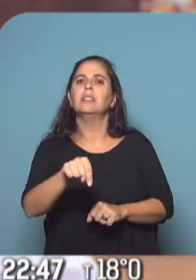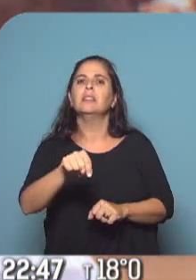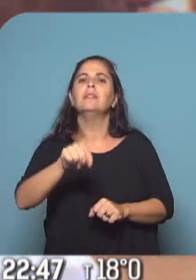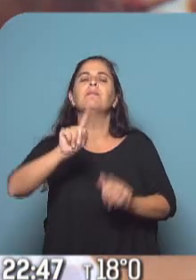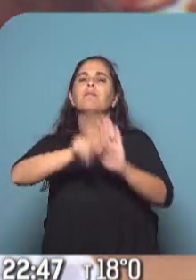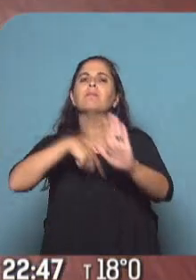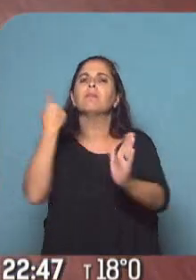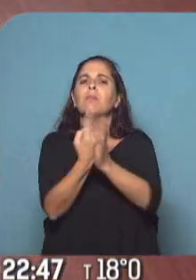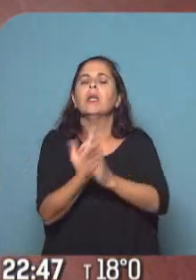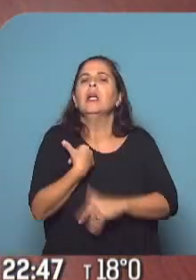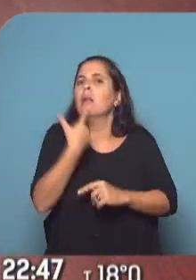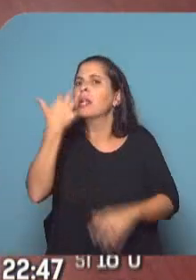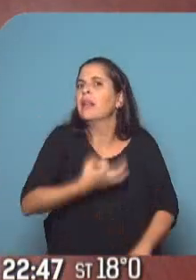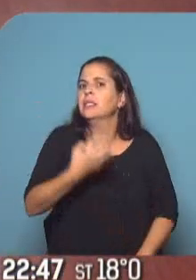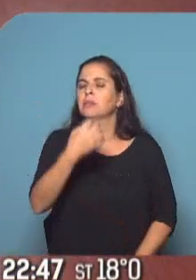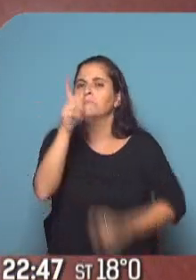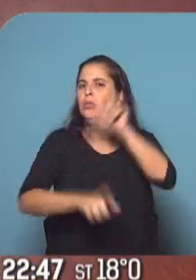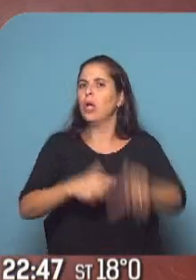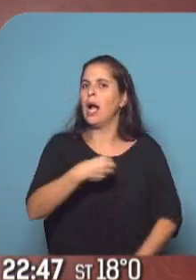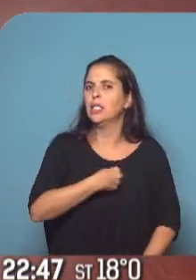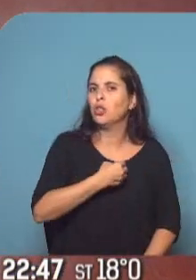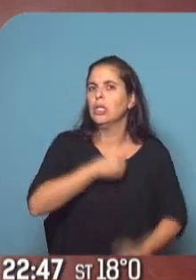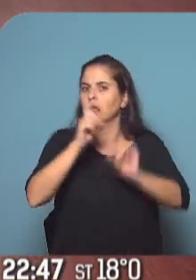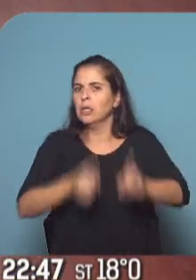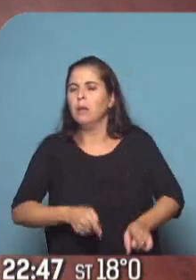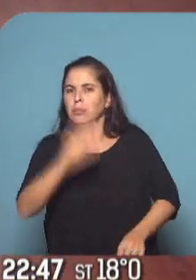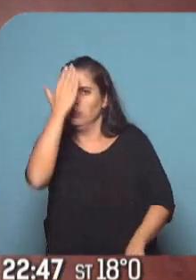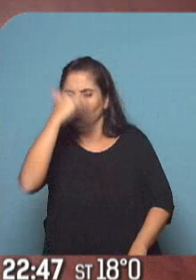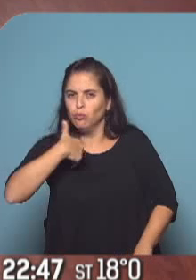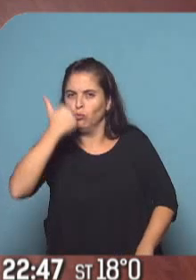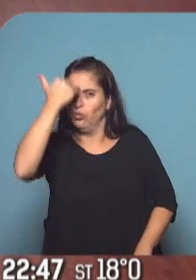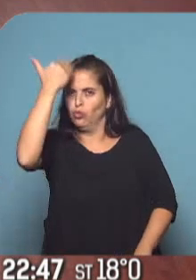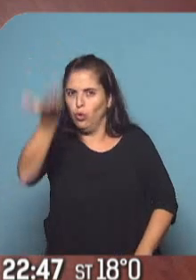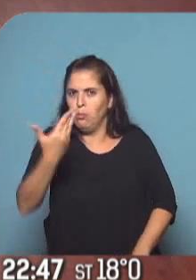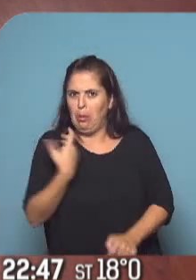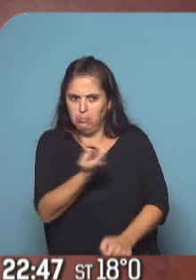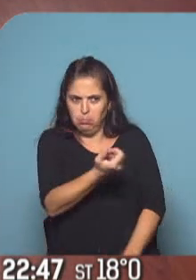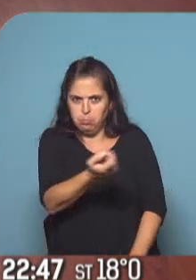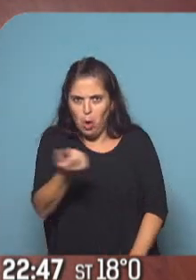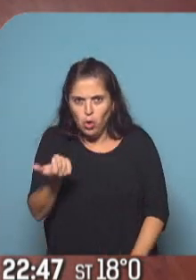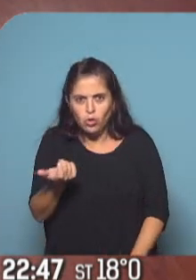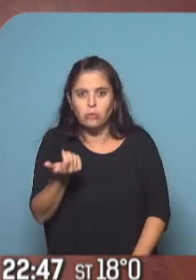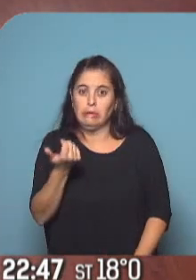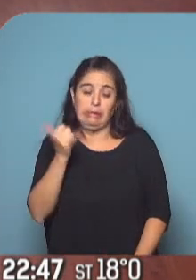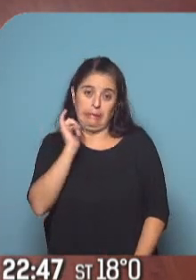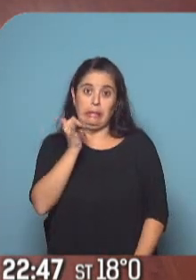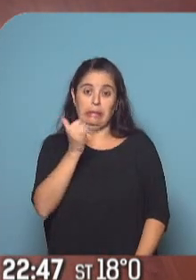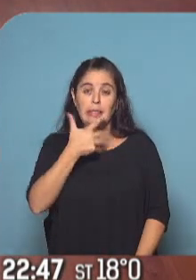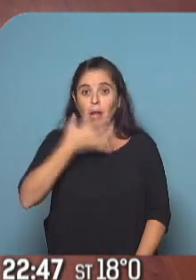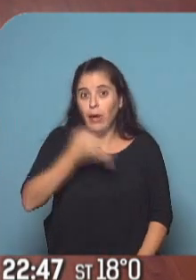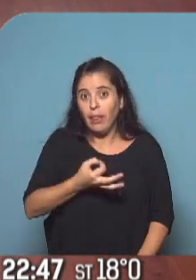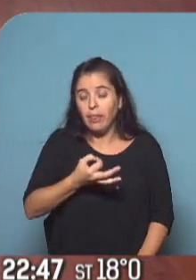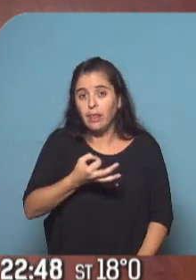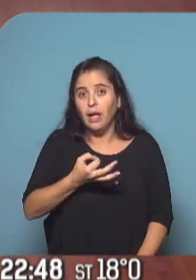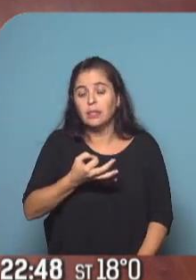minoría, Natalia. Así es, y también con una duda que hay que ver con el transcurso de los días, o no se va a despejar